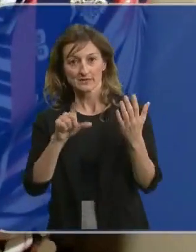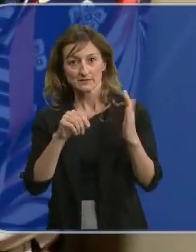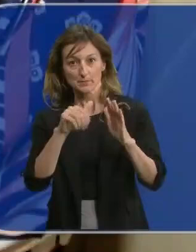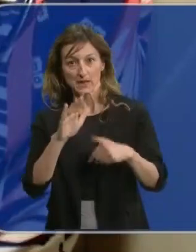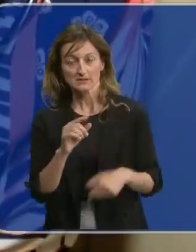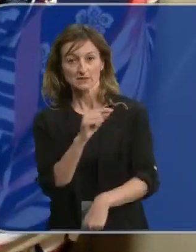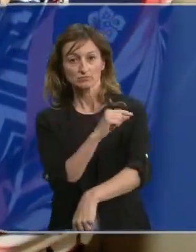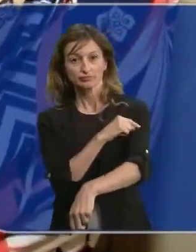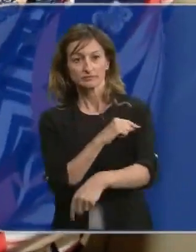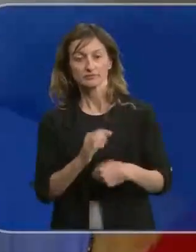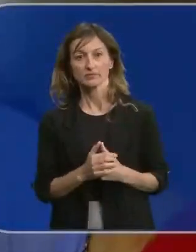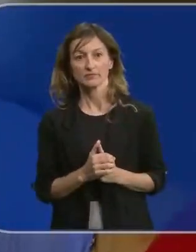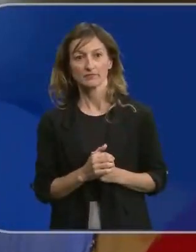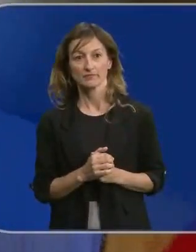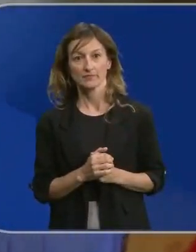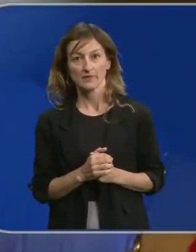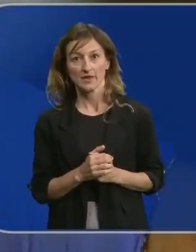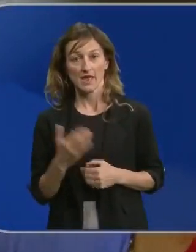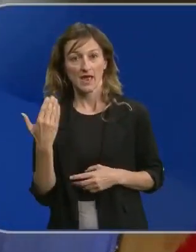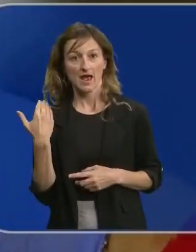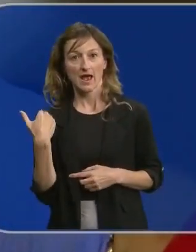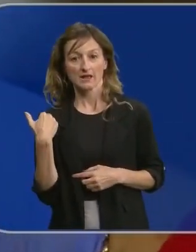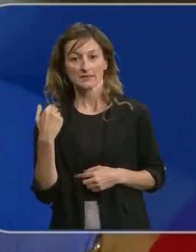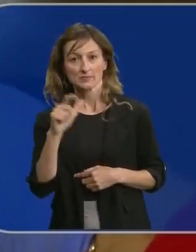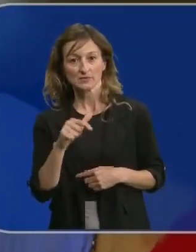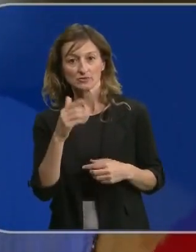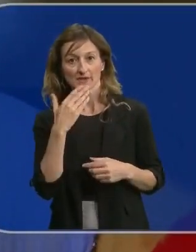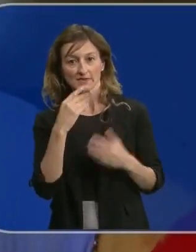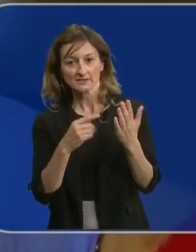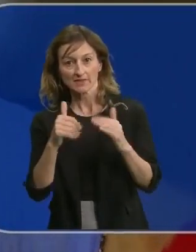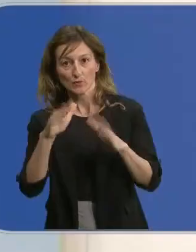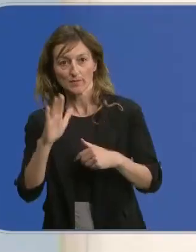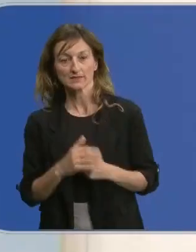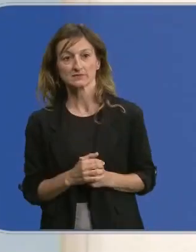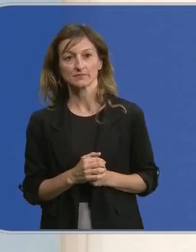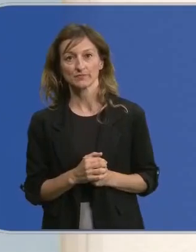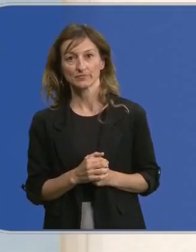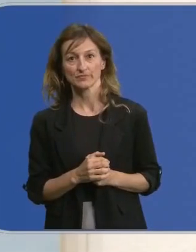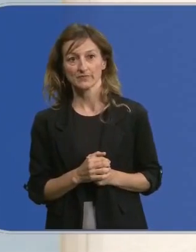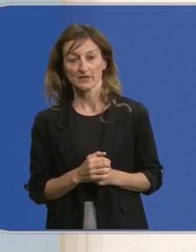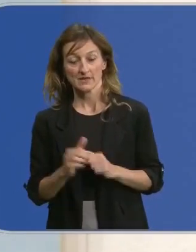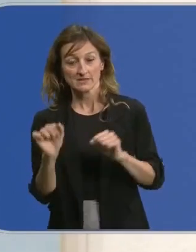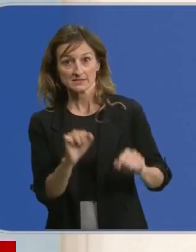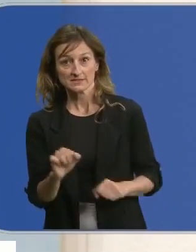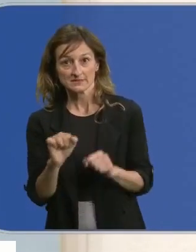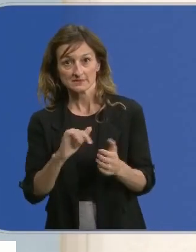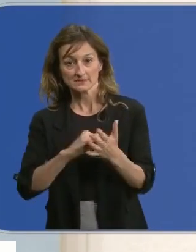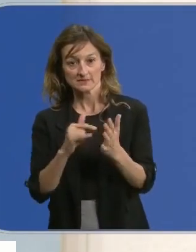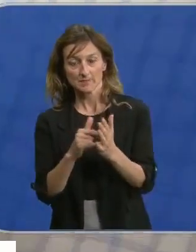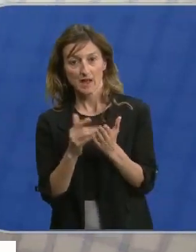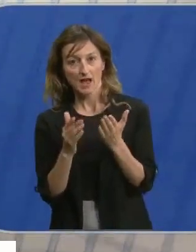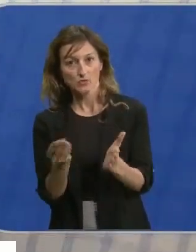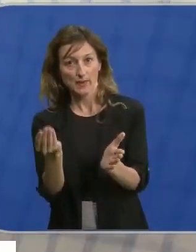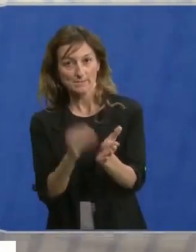años podrán recibir la vacuna uvada que antes se administraba en gente de más de 65 a que ese sistema inmunitario tenga una ayuda